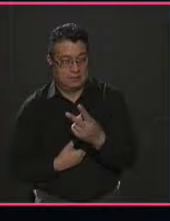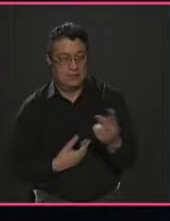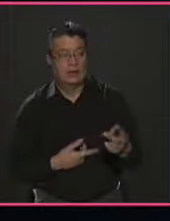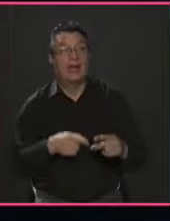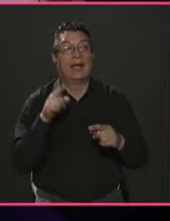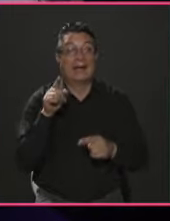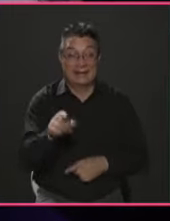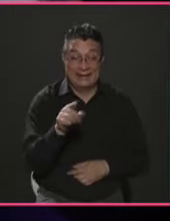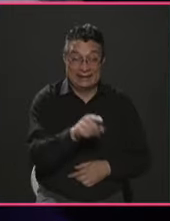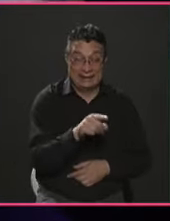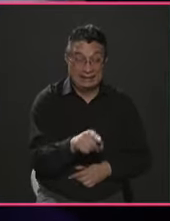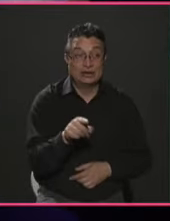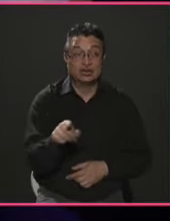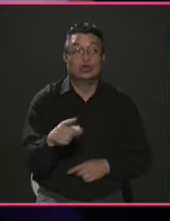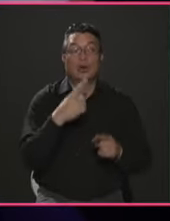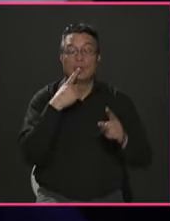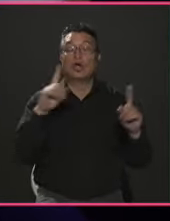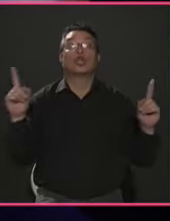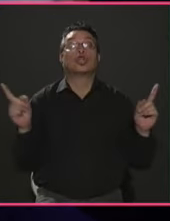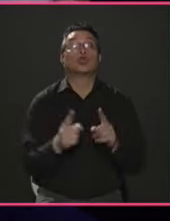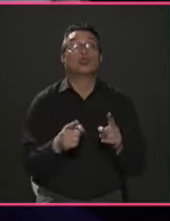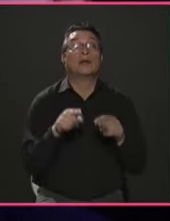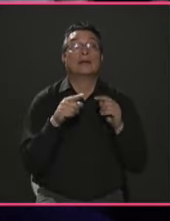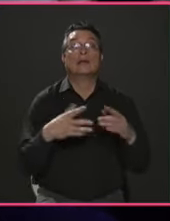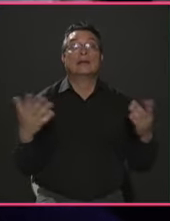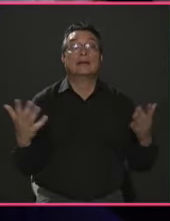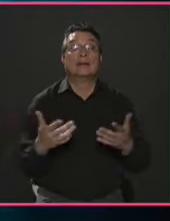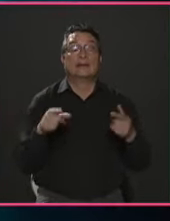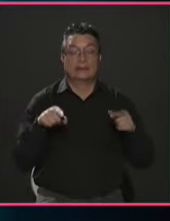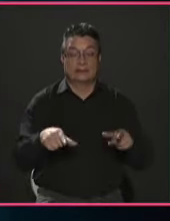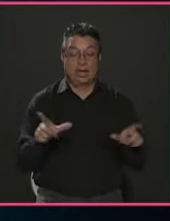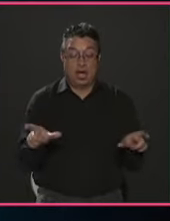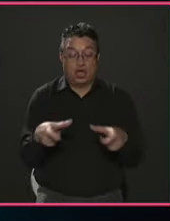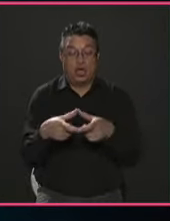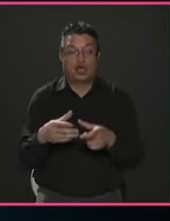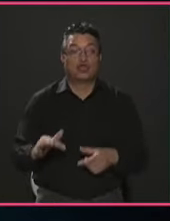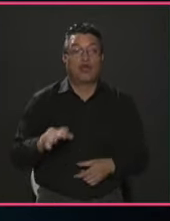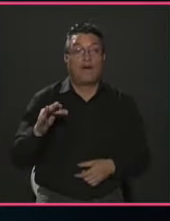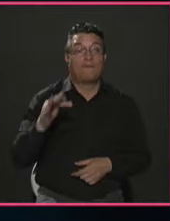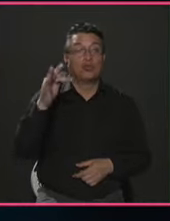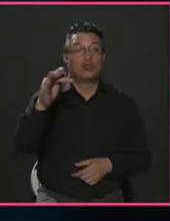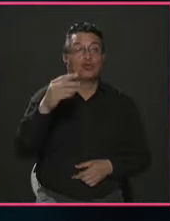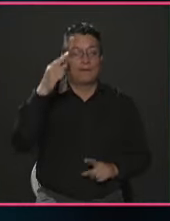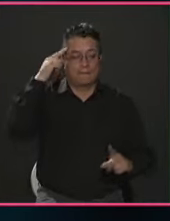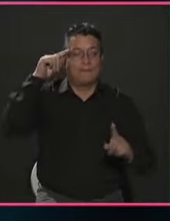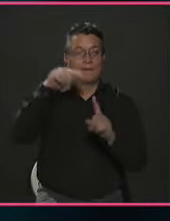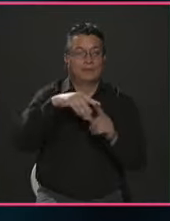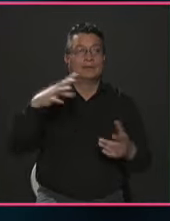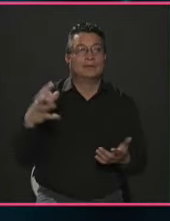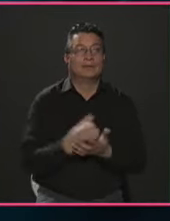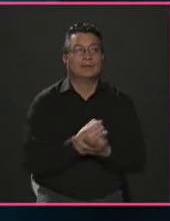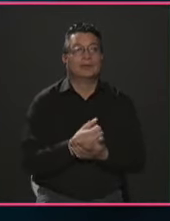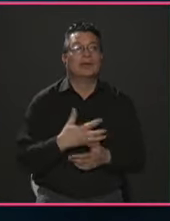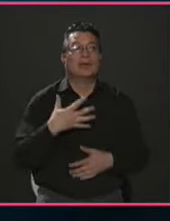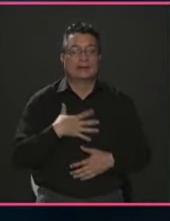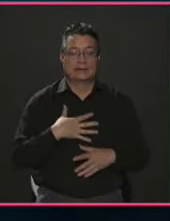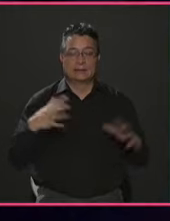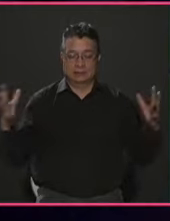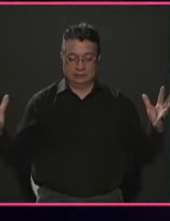creo que eso es un resumen de lo que este congreso del futuro busca de alguna manera